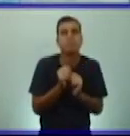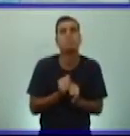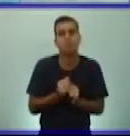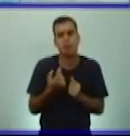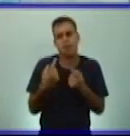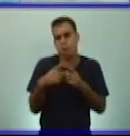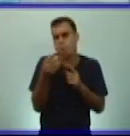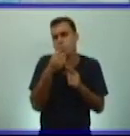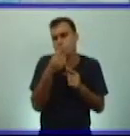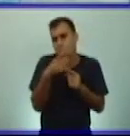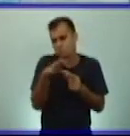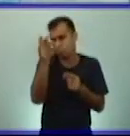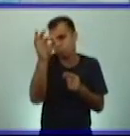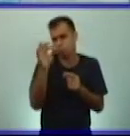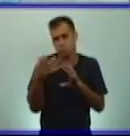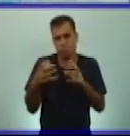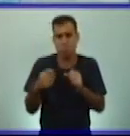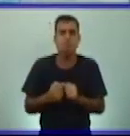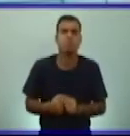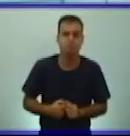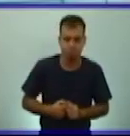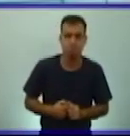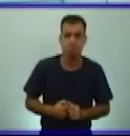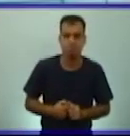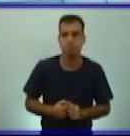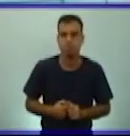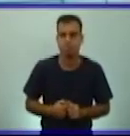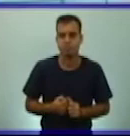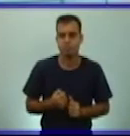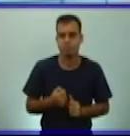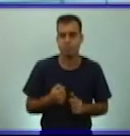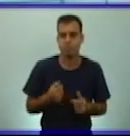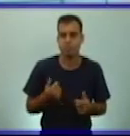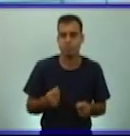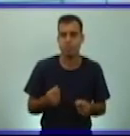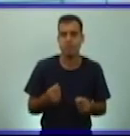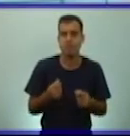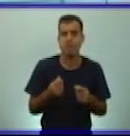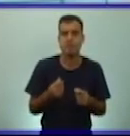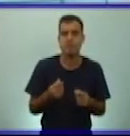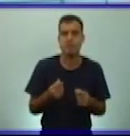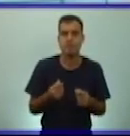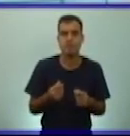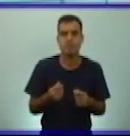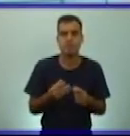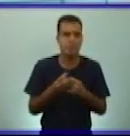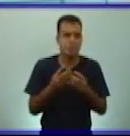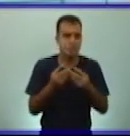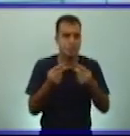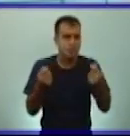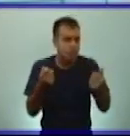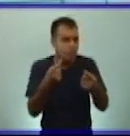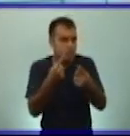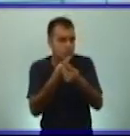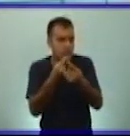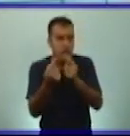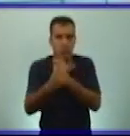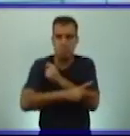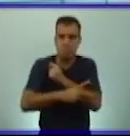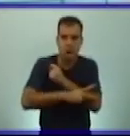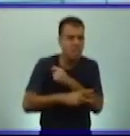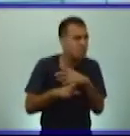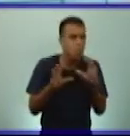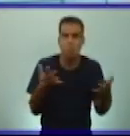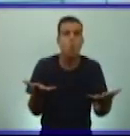de localización. Vamos ahora a conocer cuáles son las tierras cercanas a nuestro archipiélago. Los países más